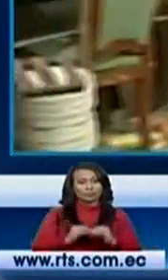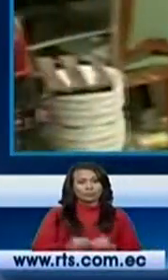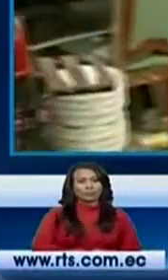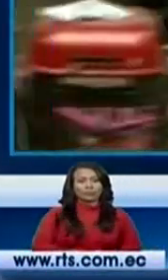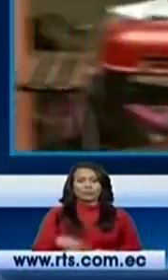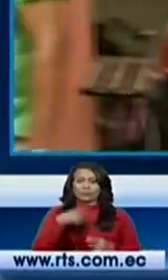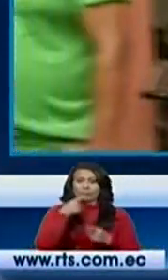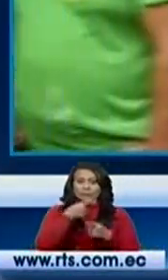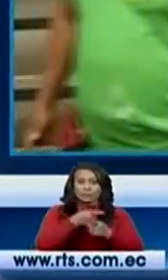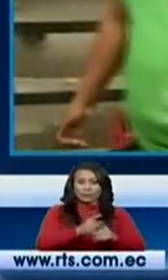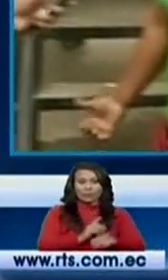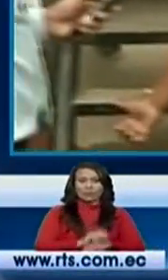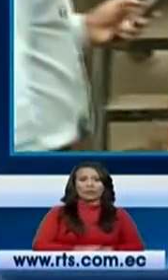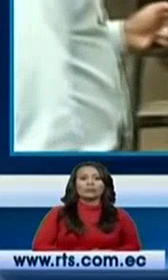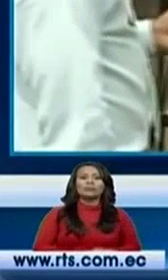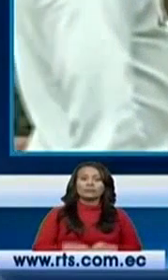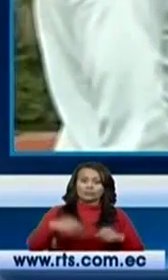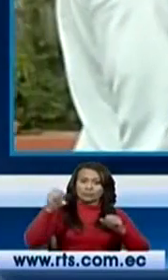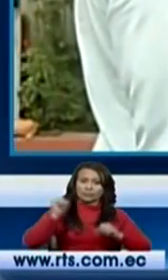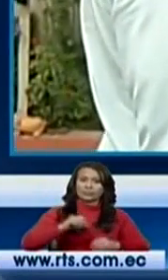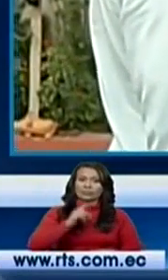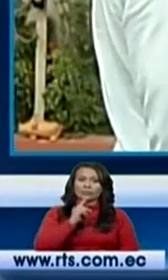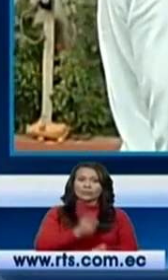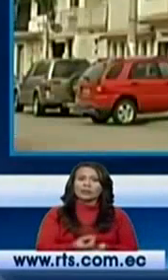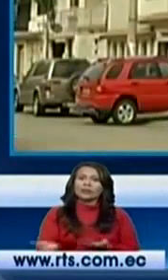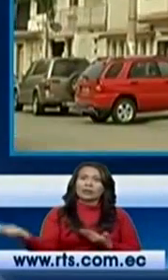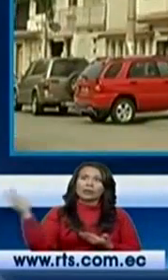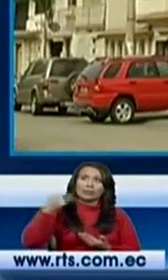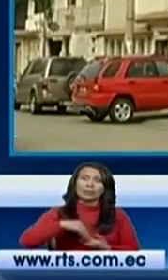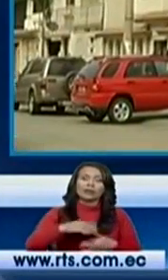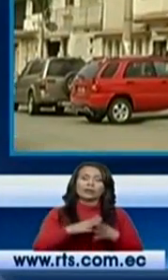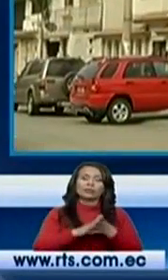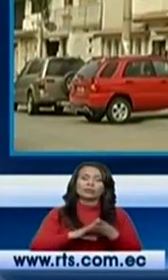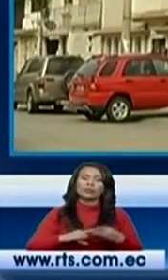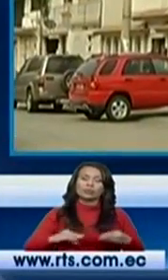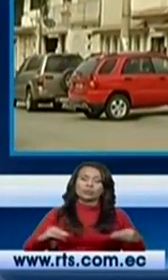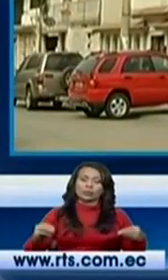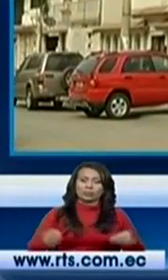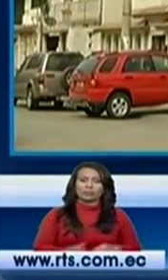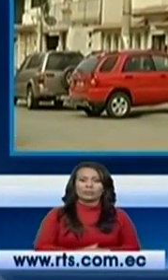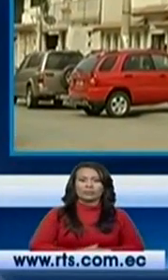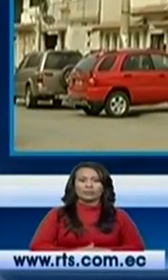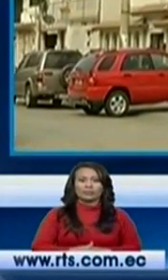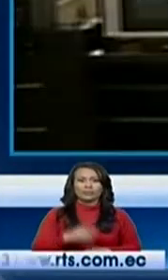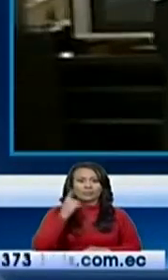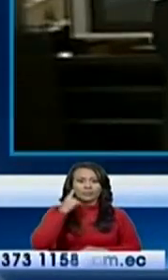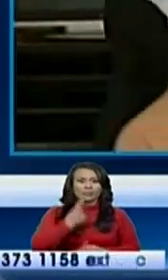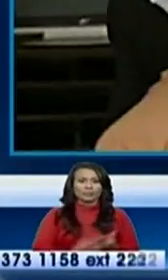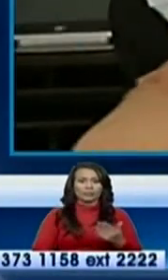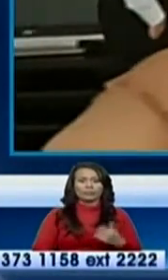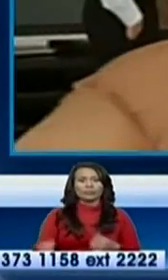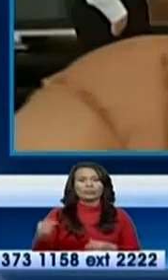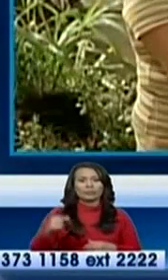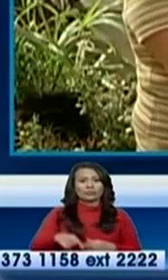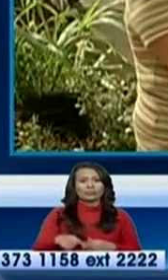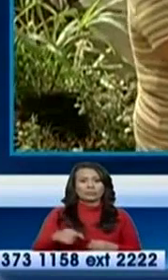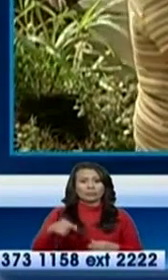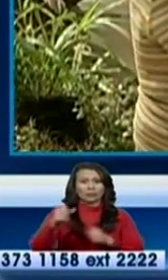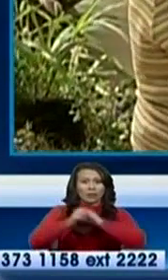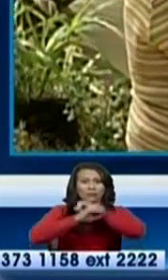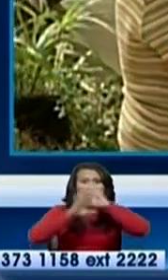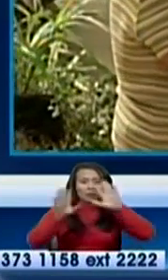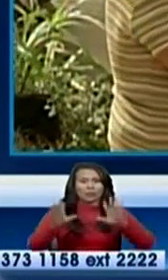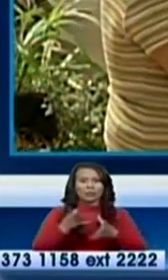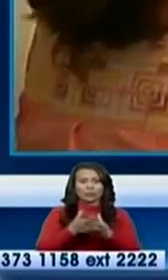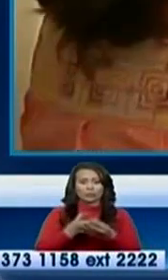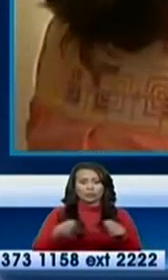ese sentido, si es así, que sigan viniendo los temblores así, un poco aislados y un poco suaves. Aunque el de esta madrugada no fue